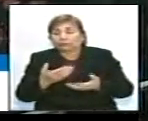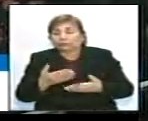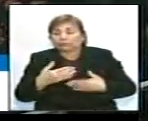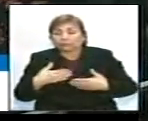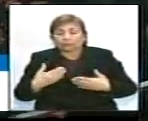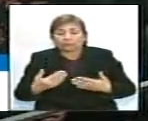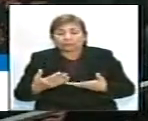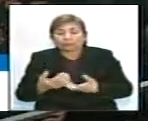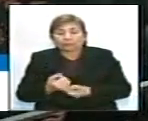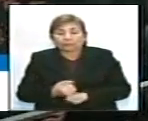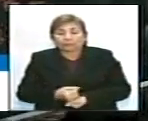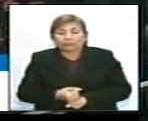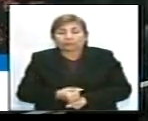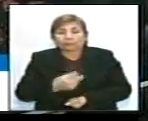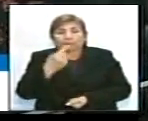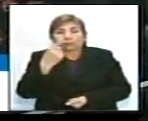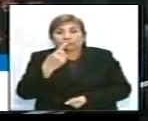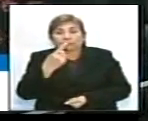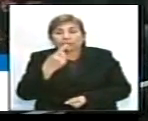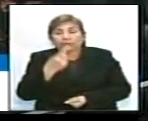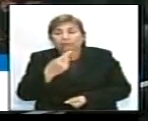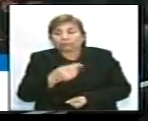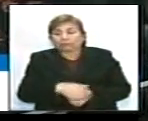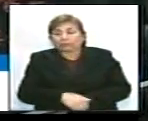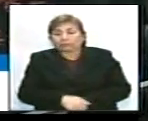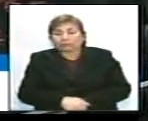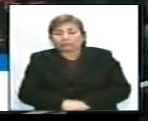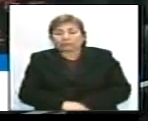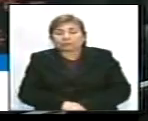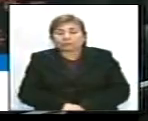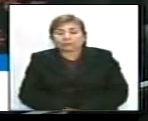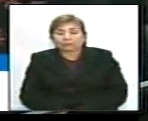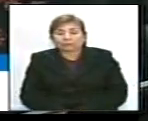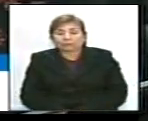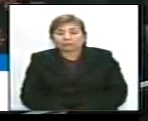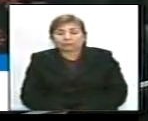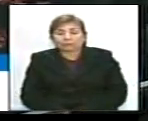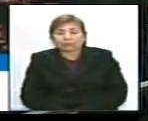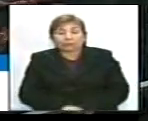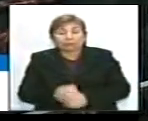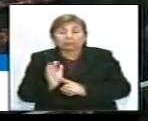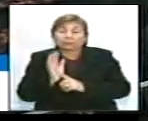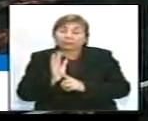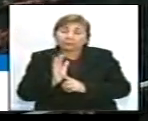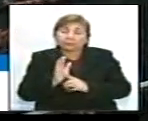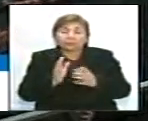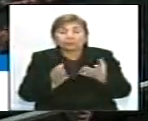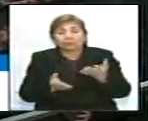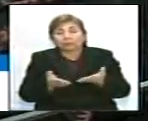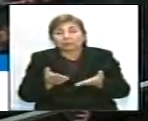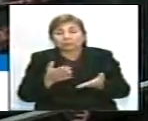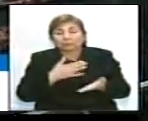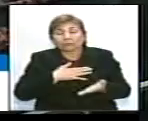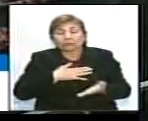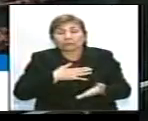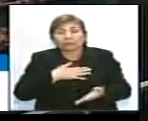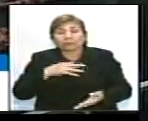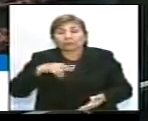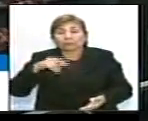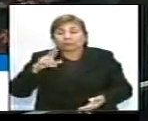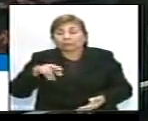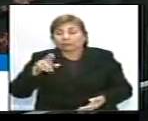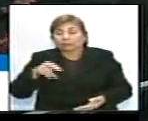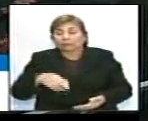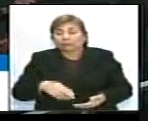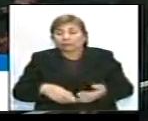generar una mayor disponibilidad? Lo señalo porque en proyectos como el de mi región, que es el proyecto